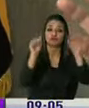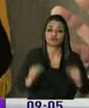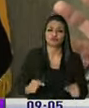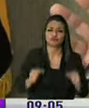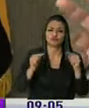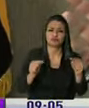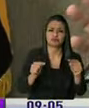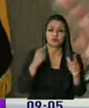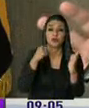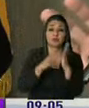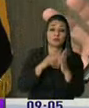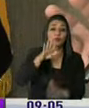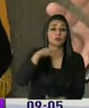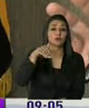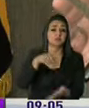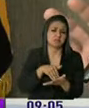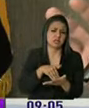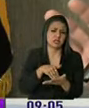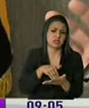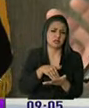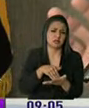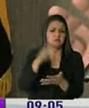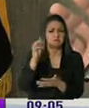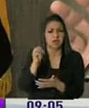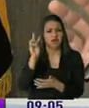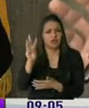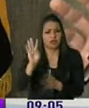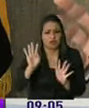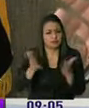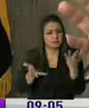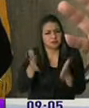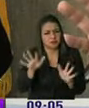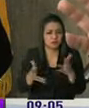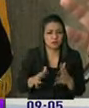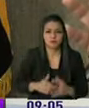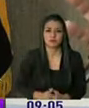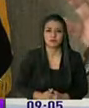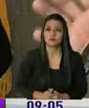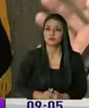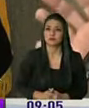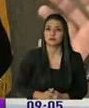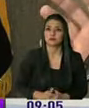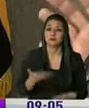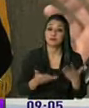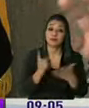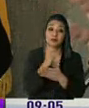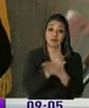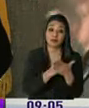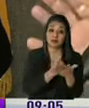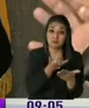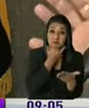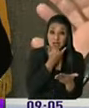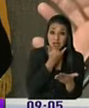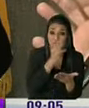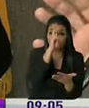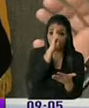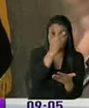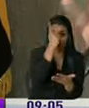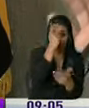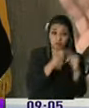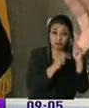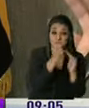costado por encima de los 4.000 por megavatio. Entonces, o fueron mal diseñadas, fueron mal